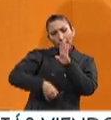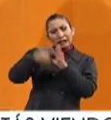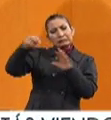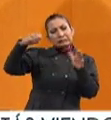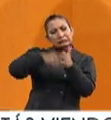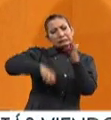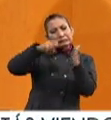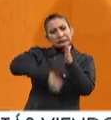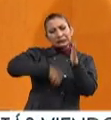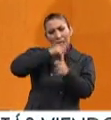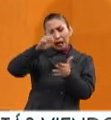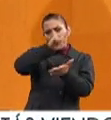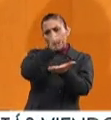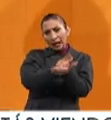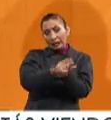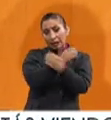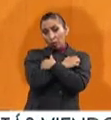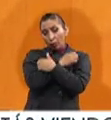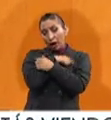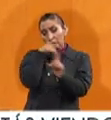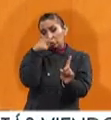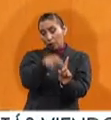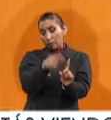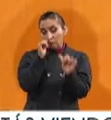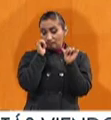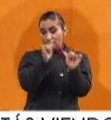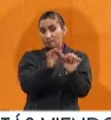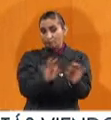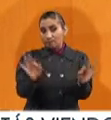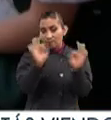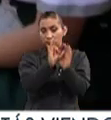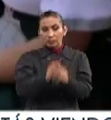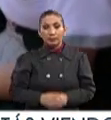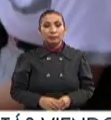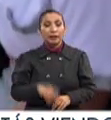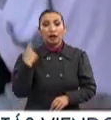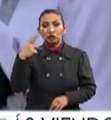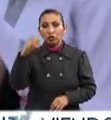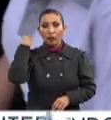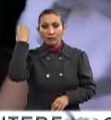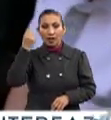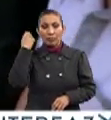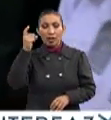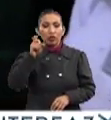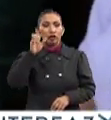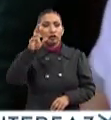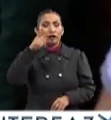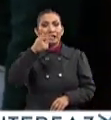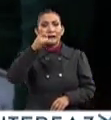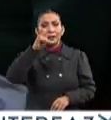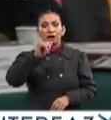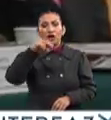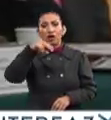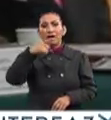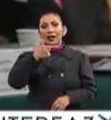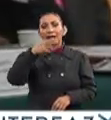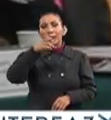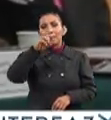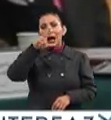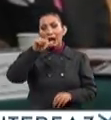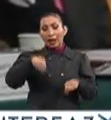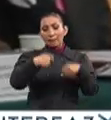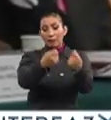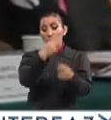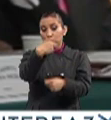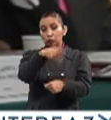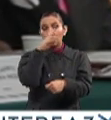las reformas estructurales, y el de la educación ha sido relevante. En su ponencia, el doctor Gilberto Guevara Niebla, nombrado